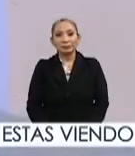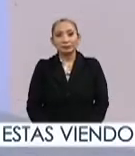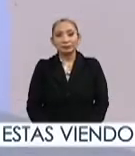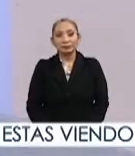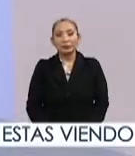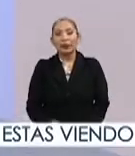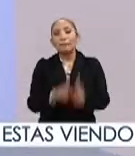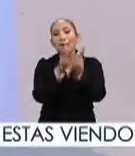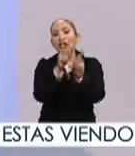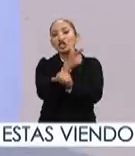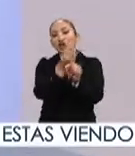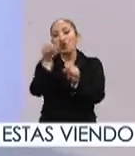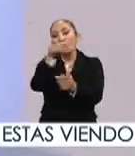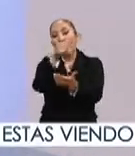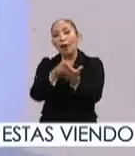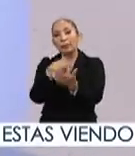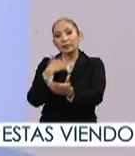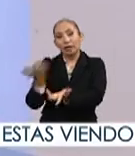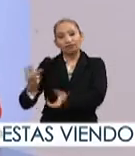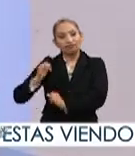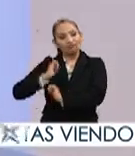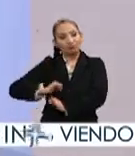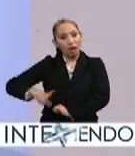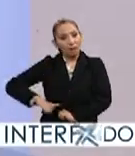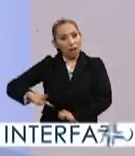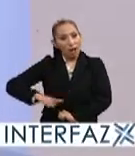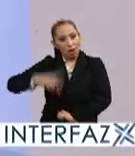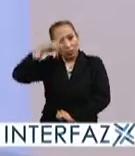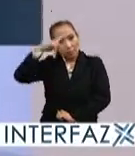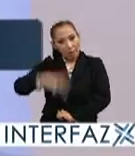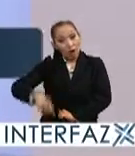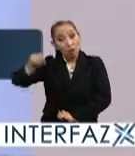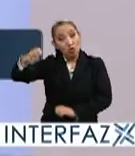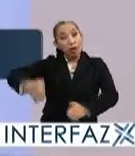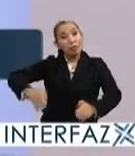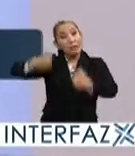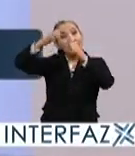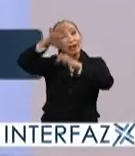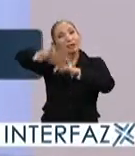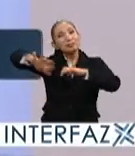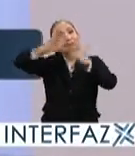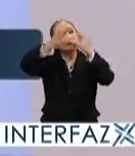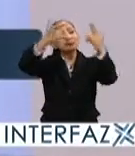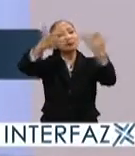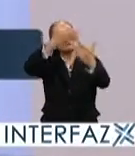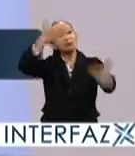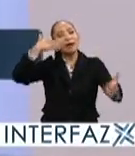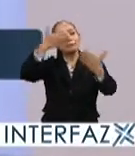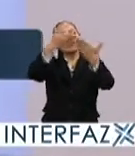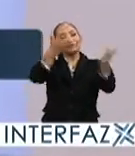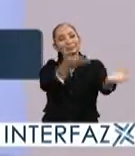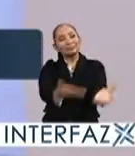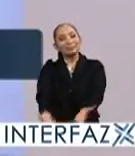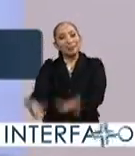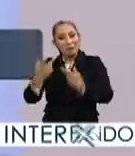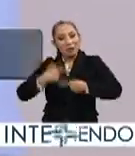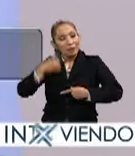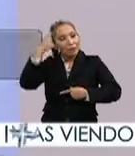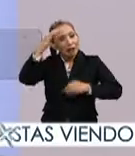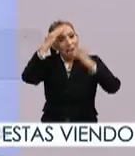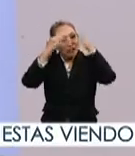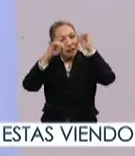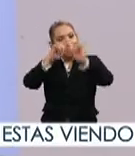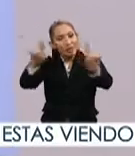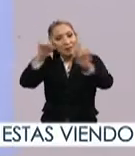El Palacio Nacional es la sede del Poder Ejecutivo Federal de México, un edificio que además es histórico y que abre sus puertas al público para